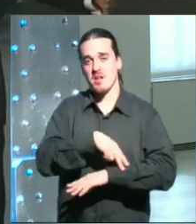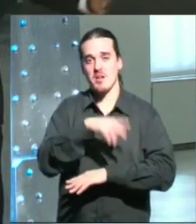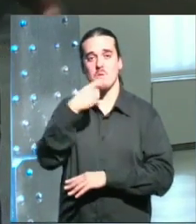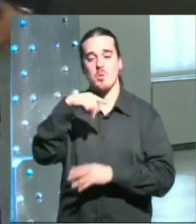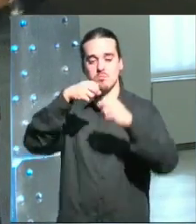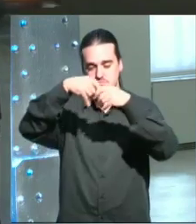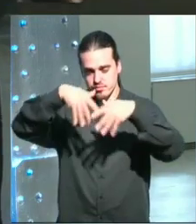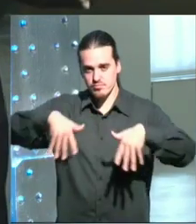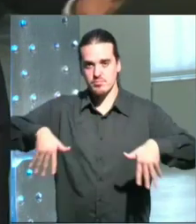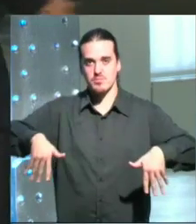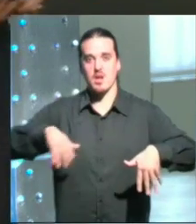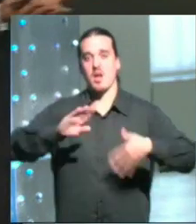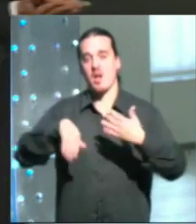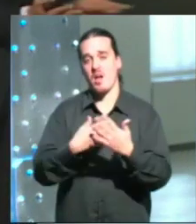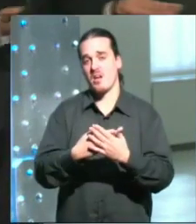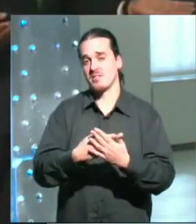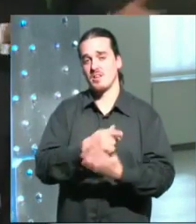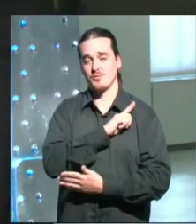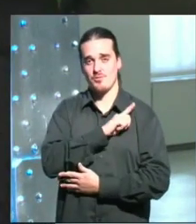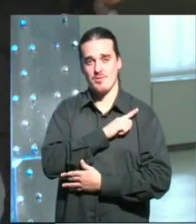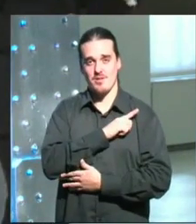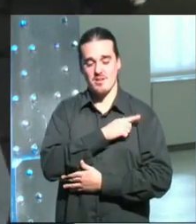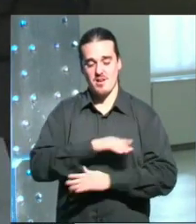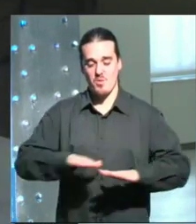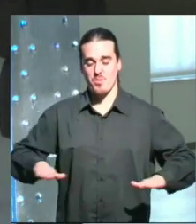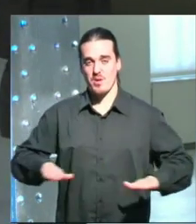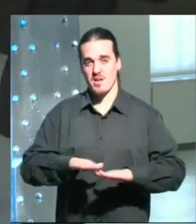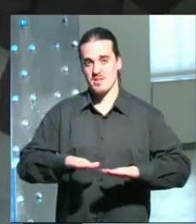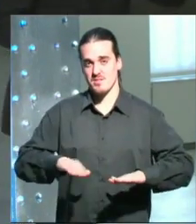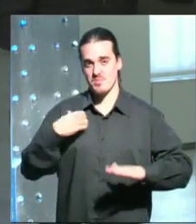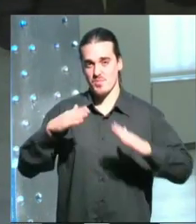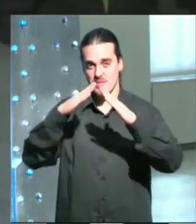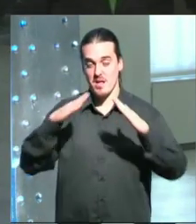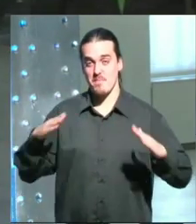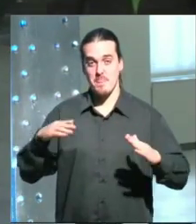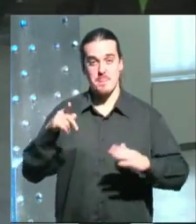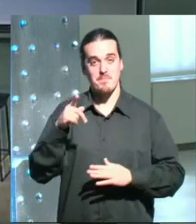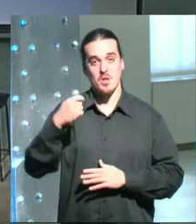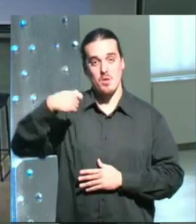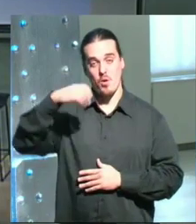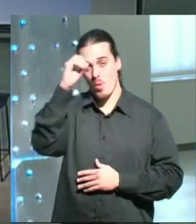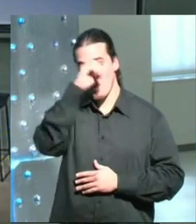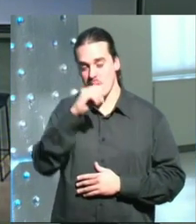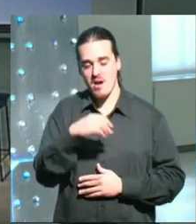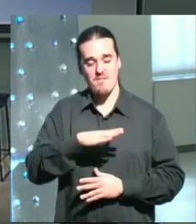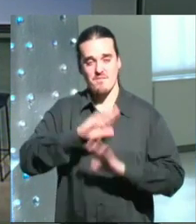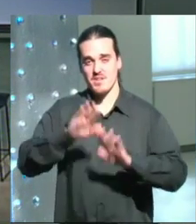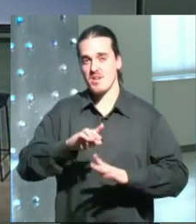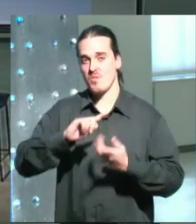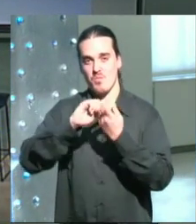a los soldados, en la base de la pirámide. Lo que hizo Obama fue darle la vuelta completamente a la pirámide y